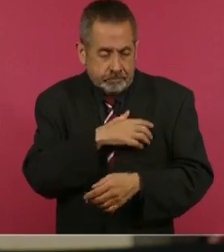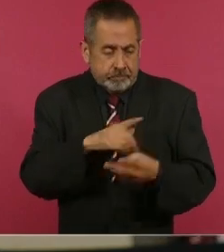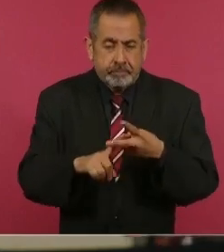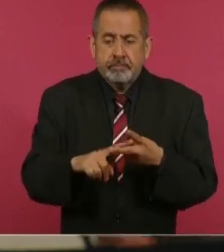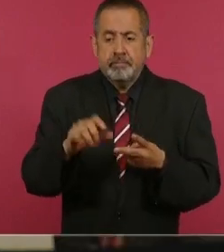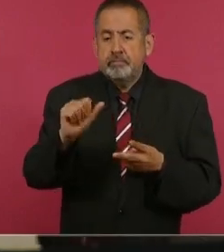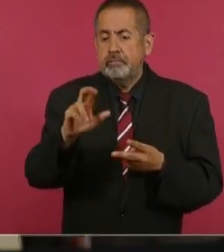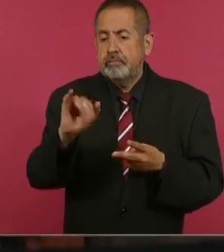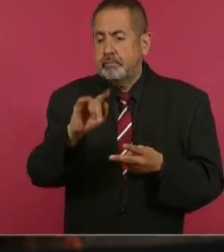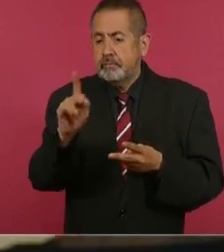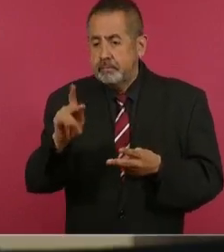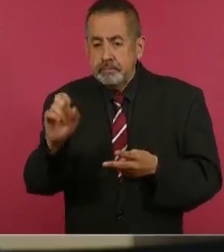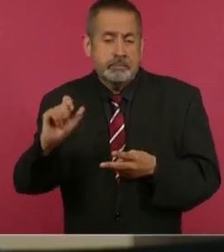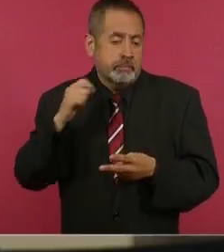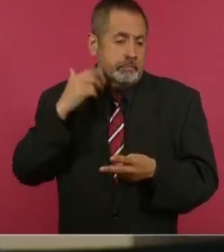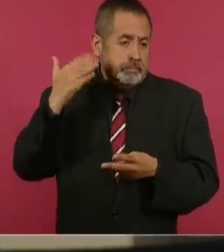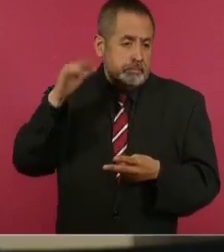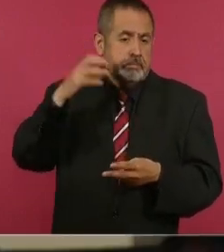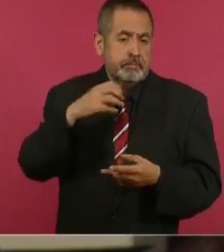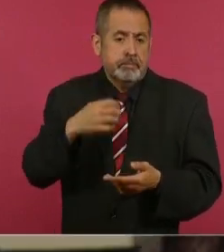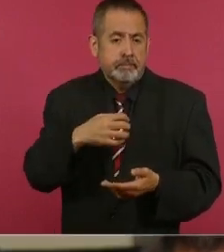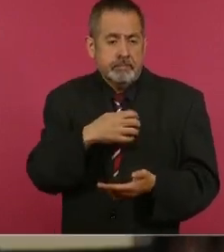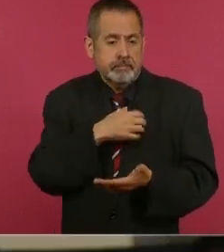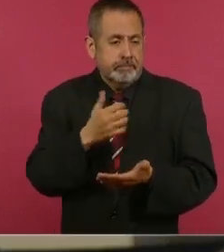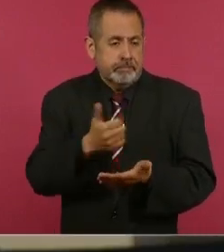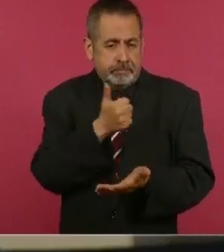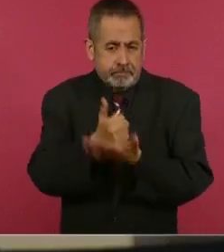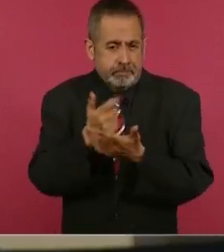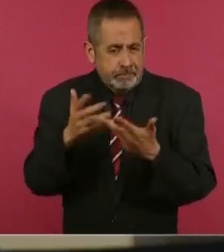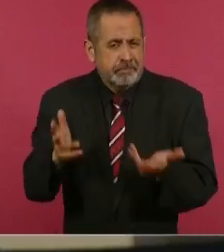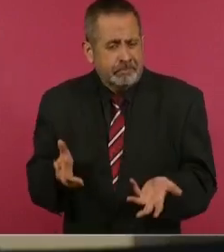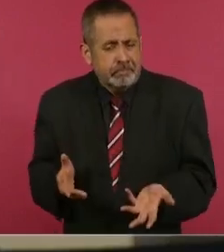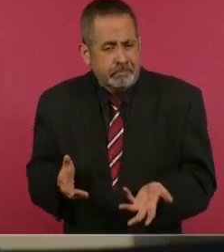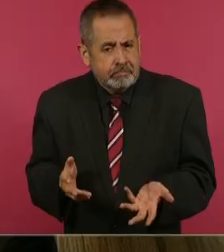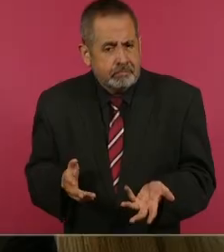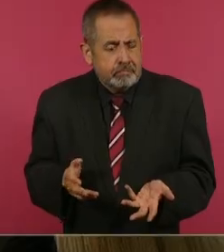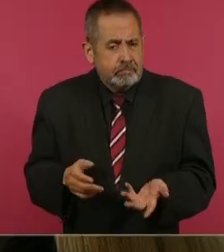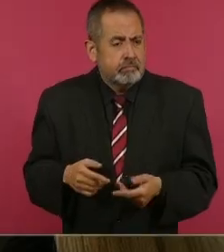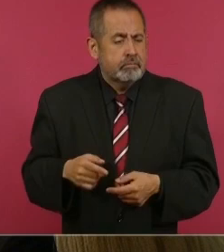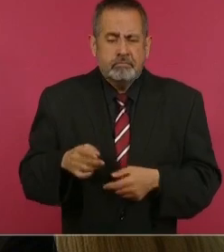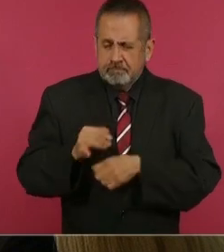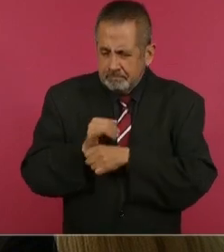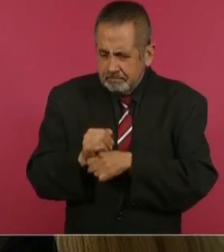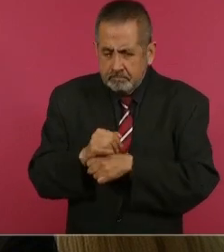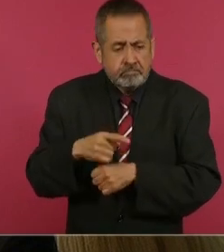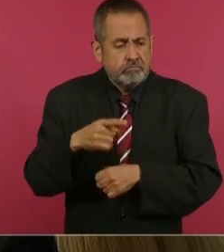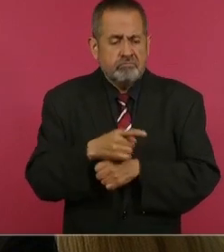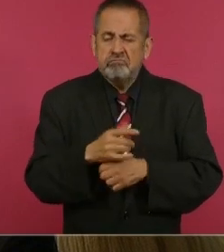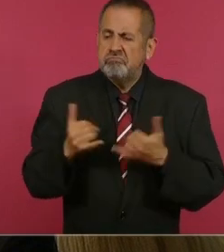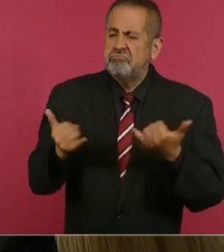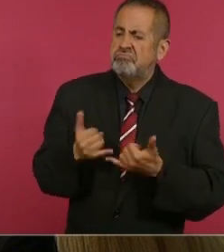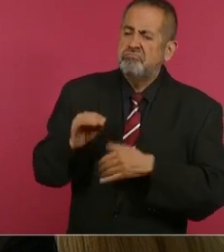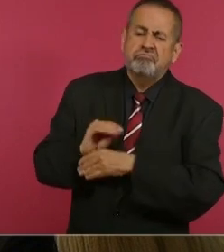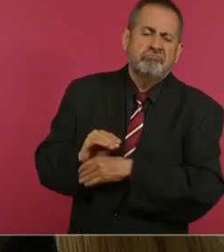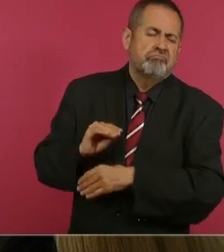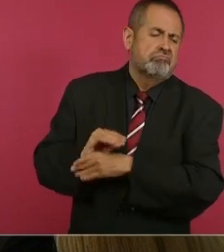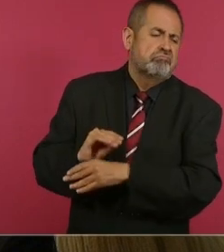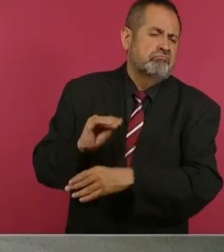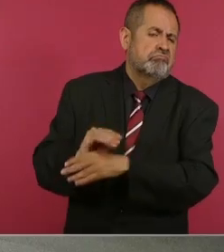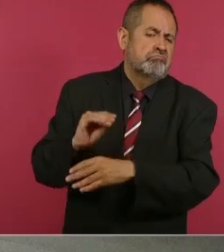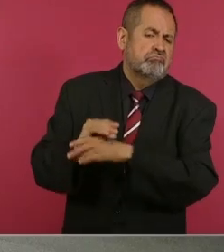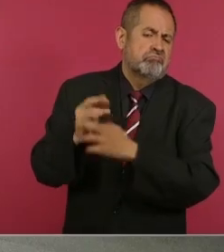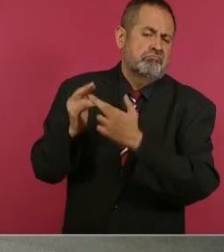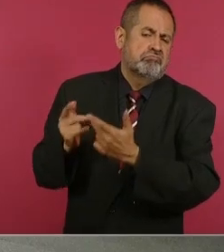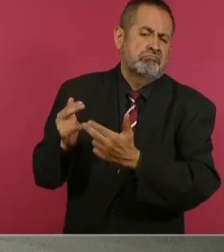fue también la capital del estado en el pasado. Es decir, se esmeró, al parecer, esta negligencia de la compañía Grupo